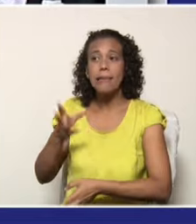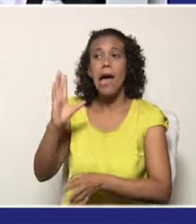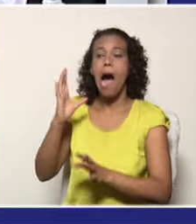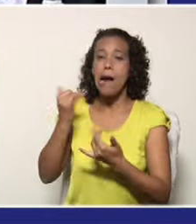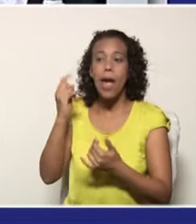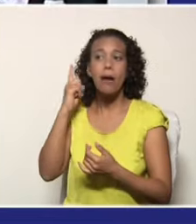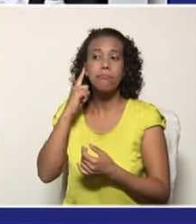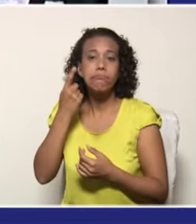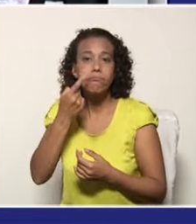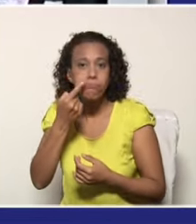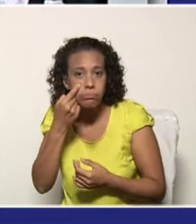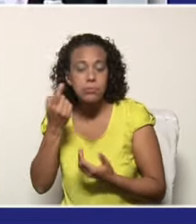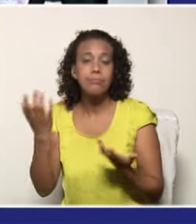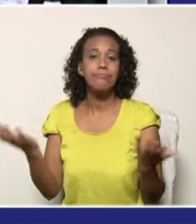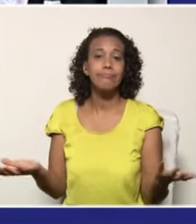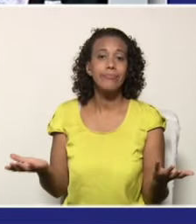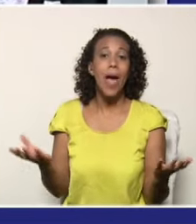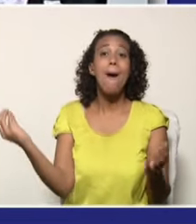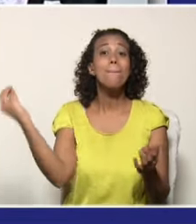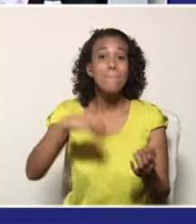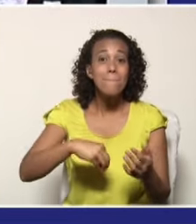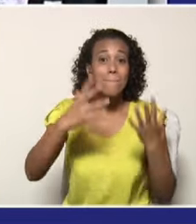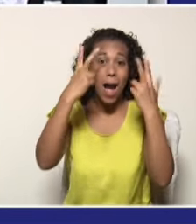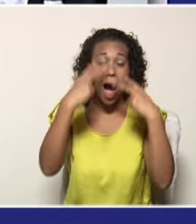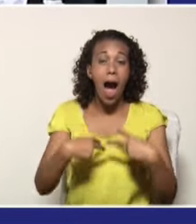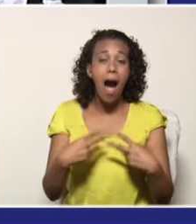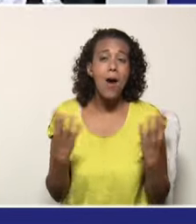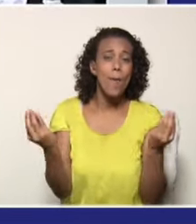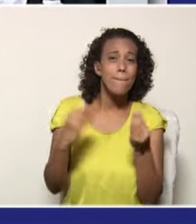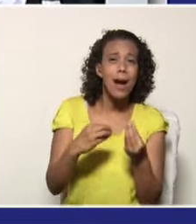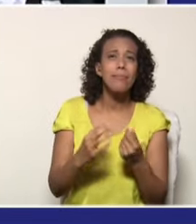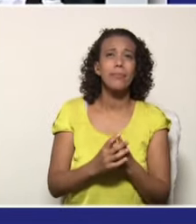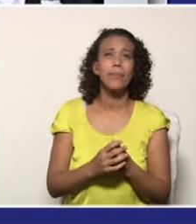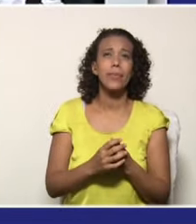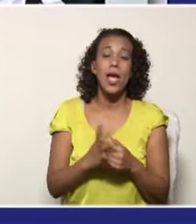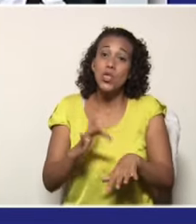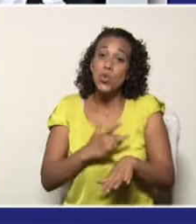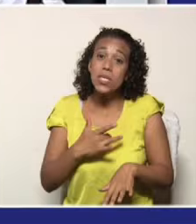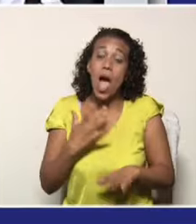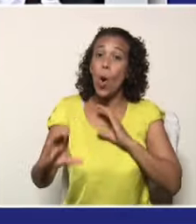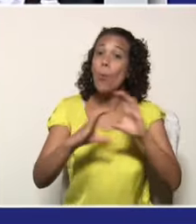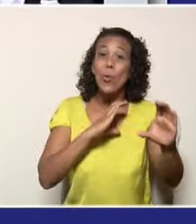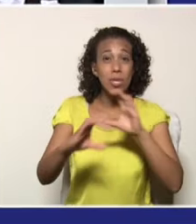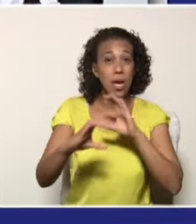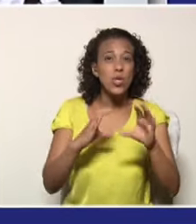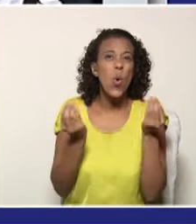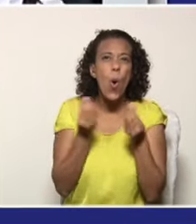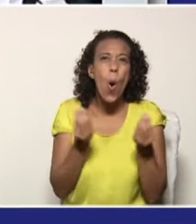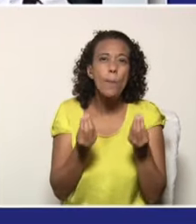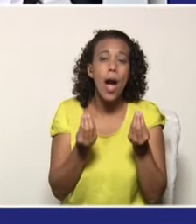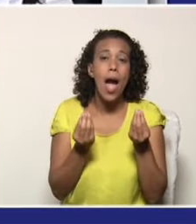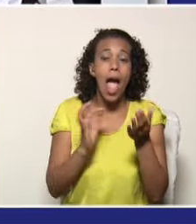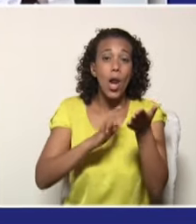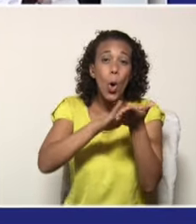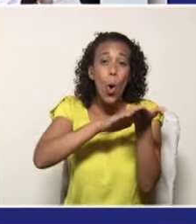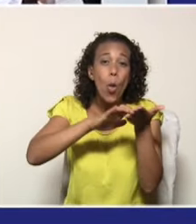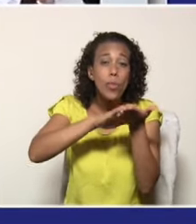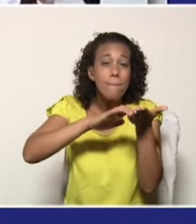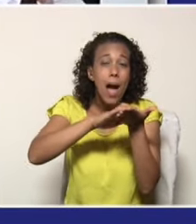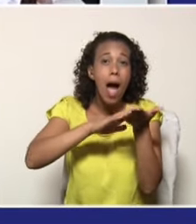deficiencia visual y auditiva, además acompañado de sus sistemas de comunicación como el código braille